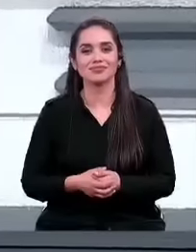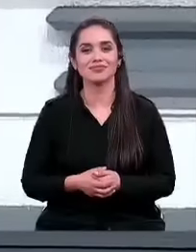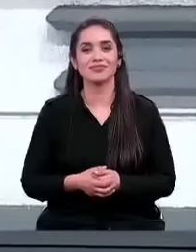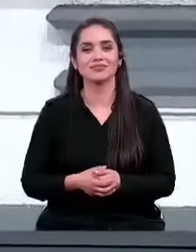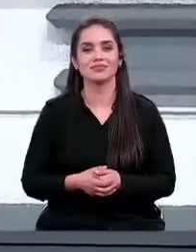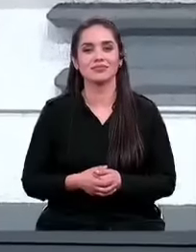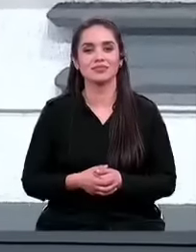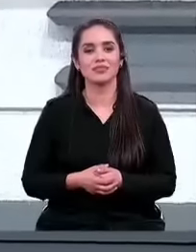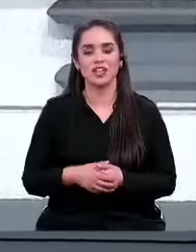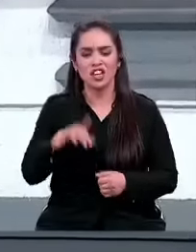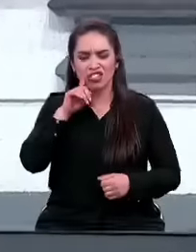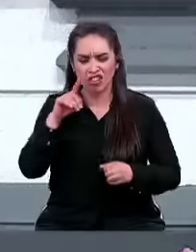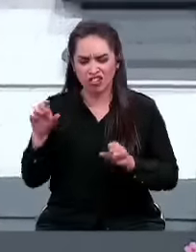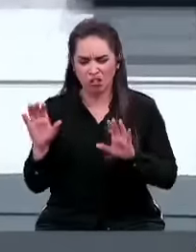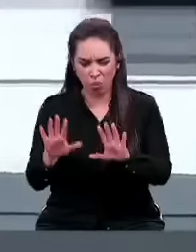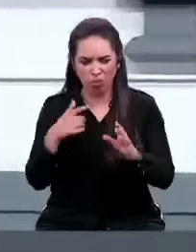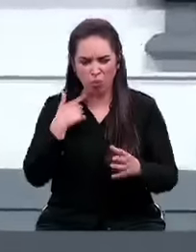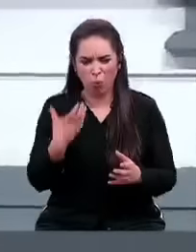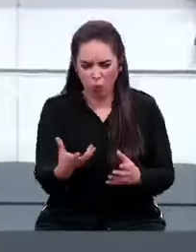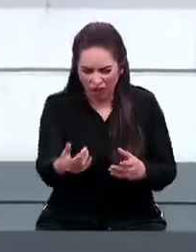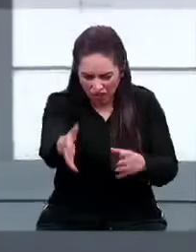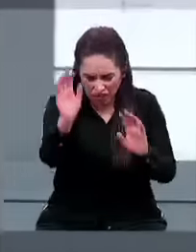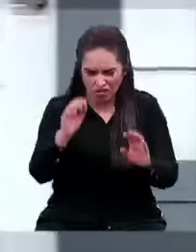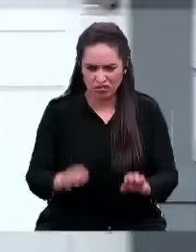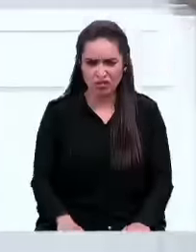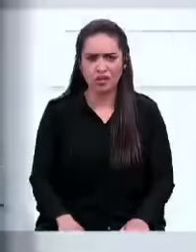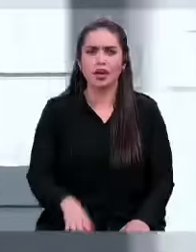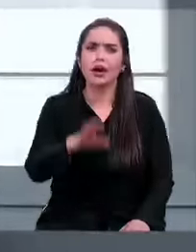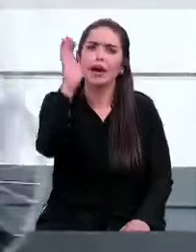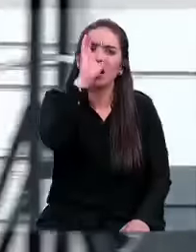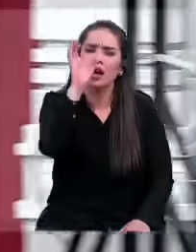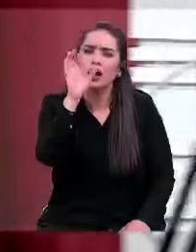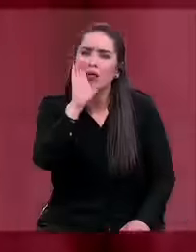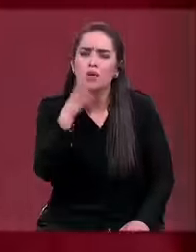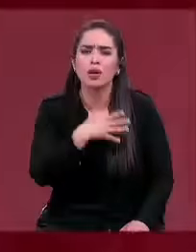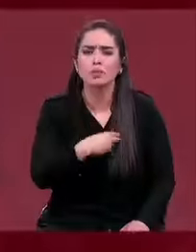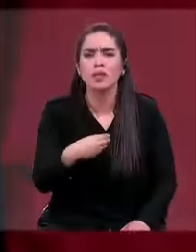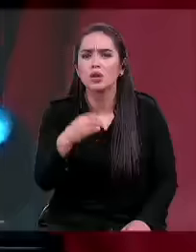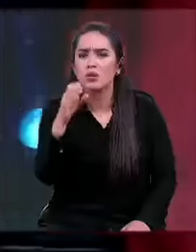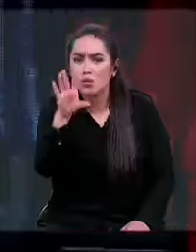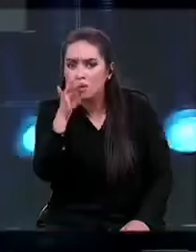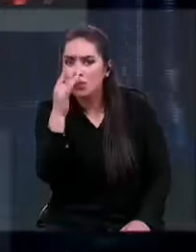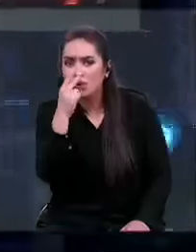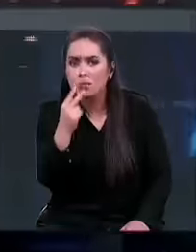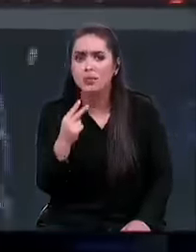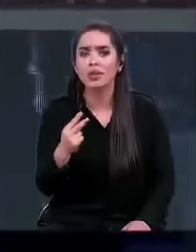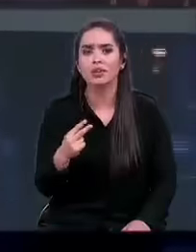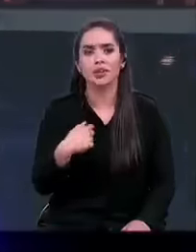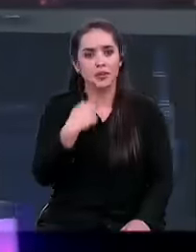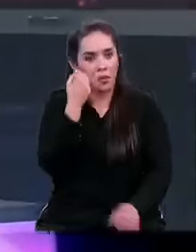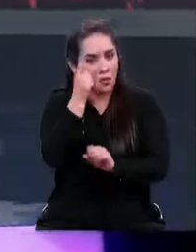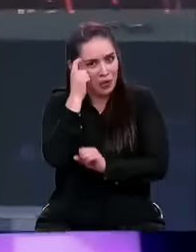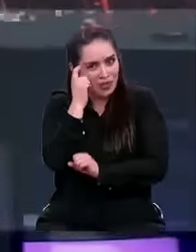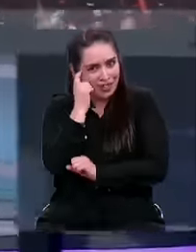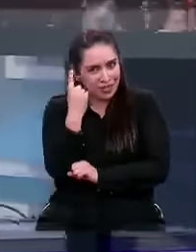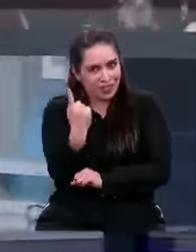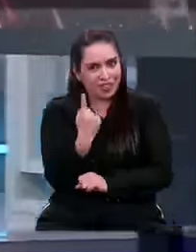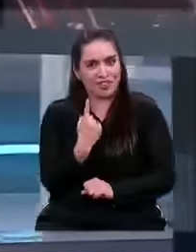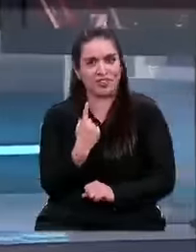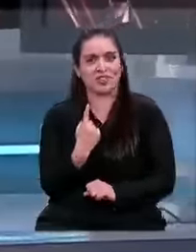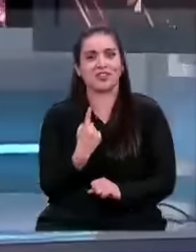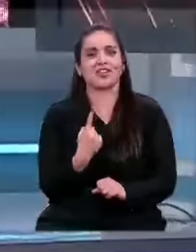¡Hasta luego! ¿Qué dijo esta wea aquí? Hoy han visto a mi hijo hace tanto rato hablando. ¡Oh, no lo puedo creer! ¿Qué está usted aquí? ¡Que no lo